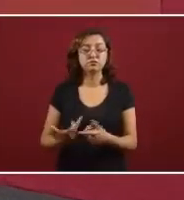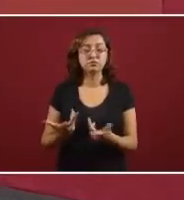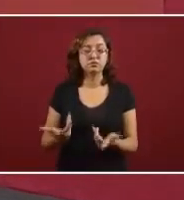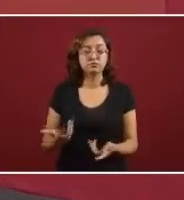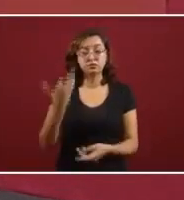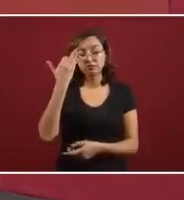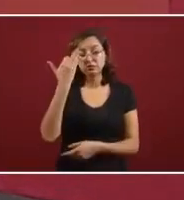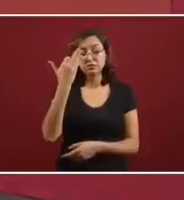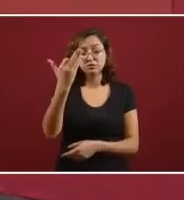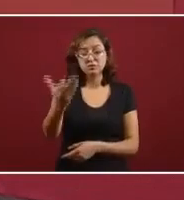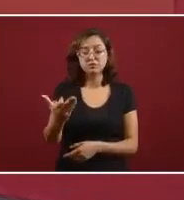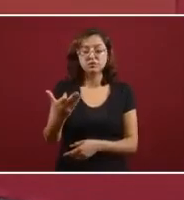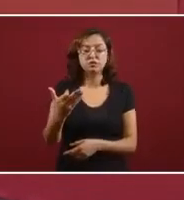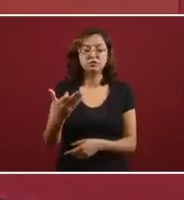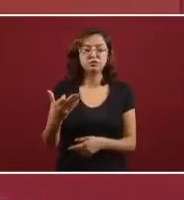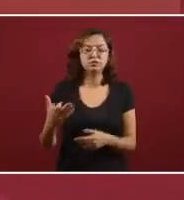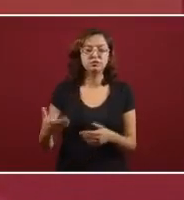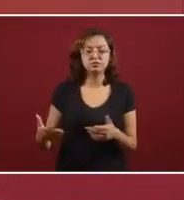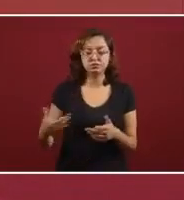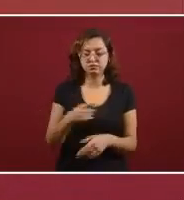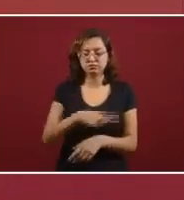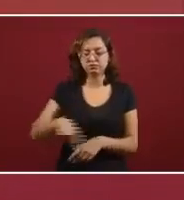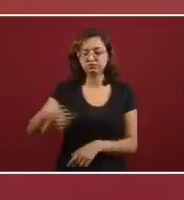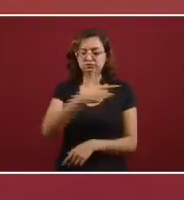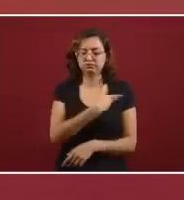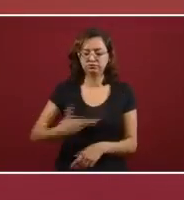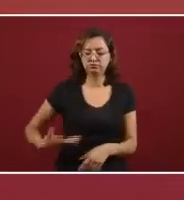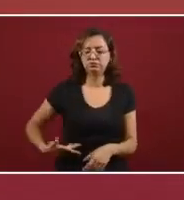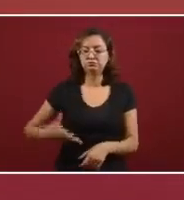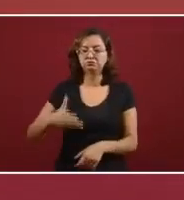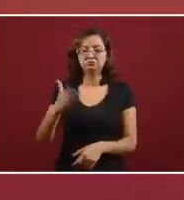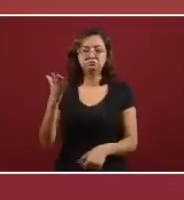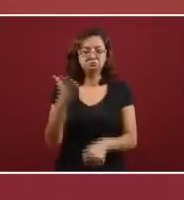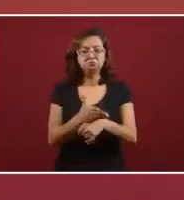se le da impunidad al presidente,